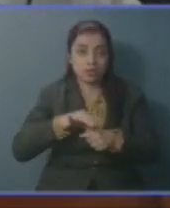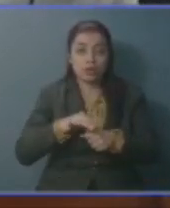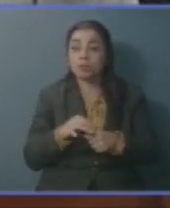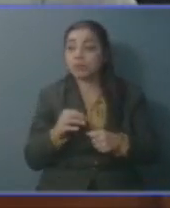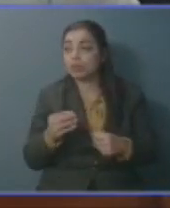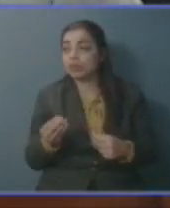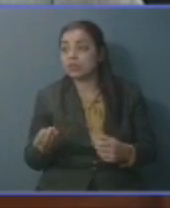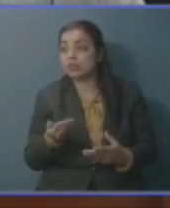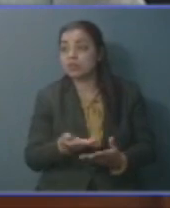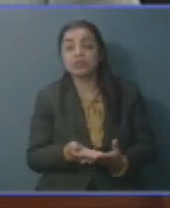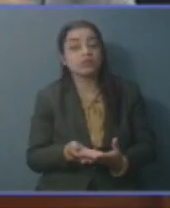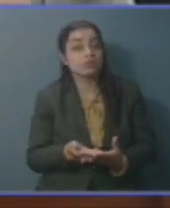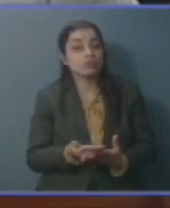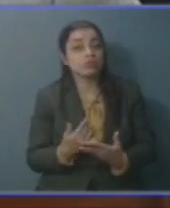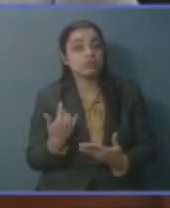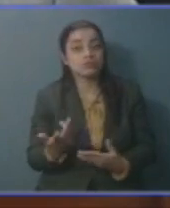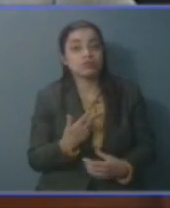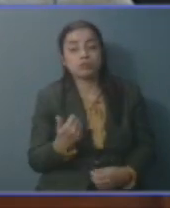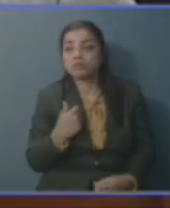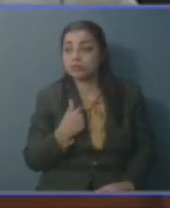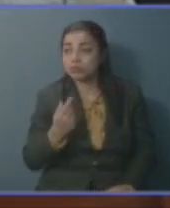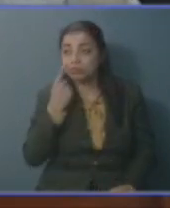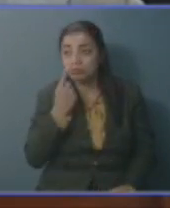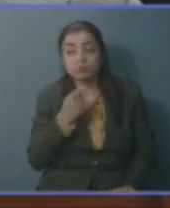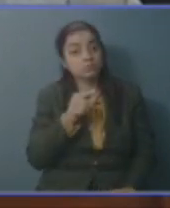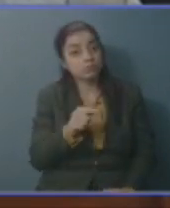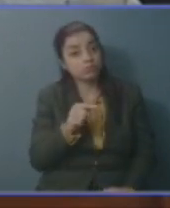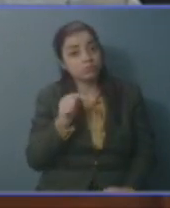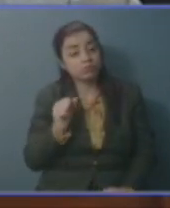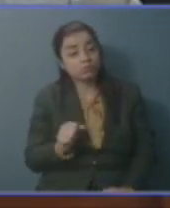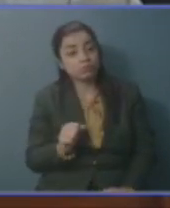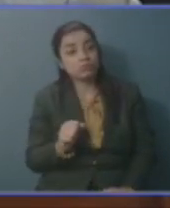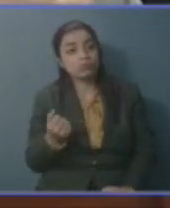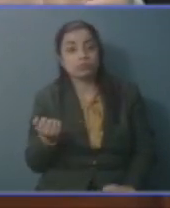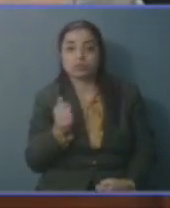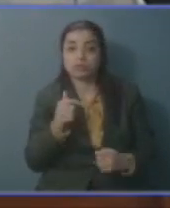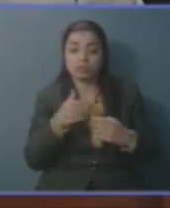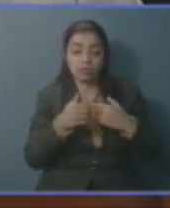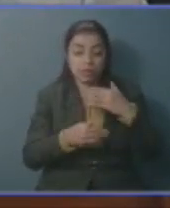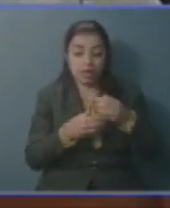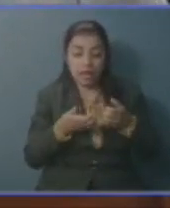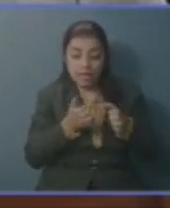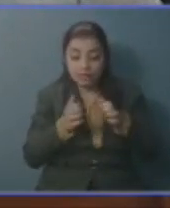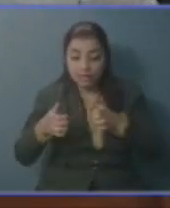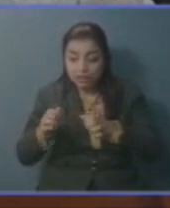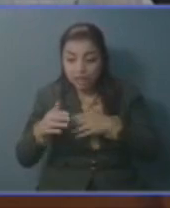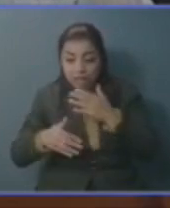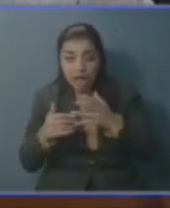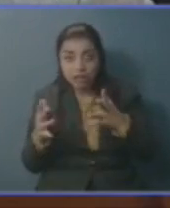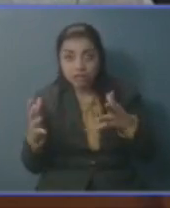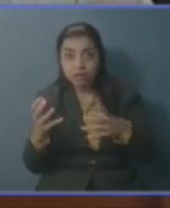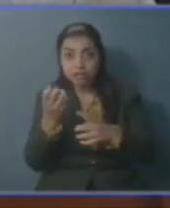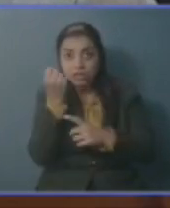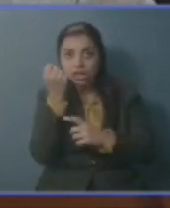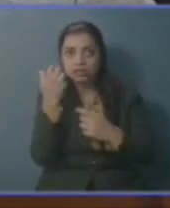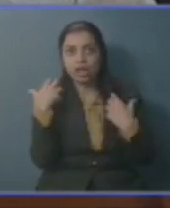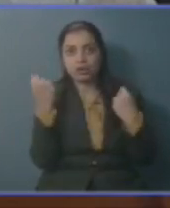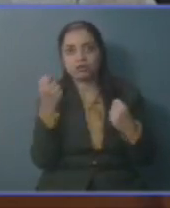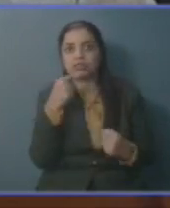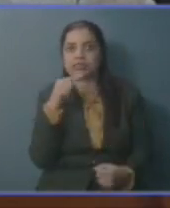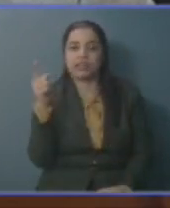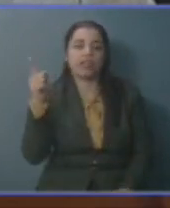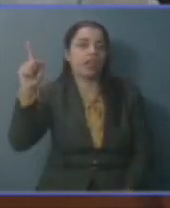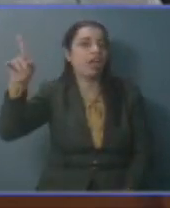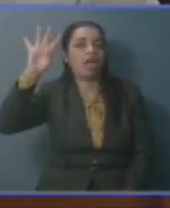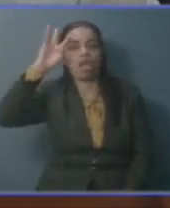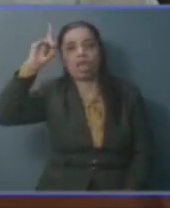ya hemos visto, sucede que parte de las estrategias de salud la han manejado especialistas en comunicación